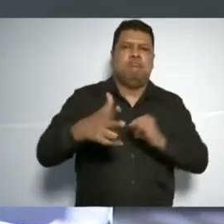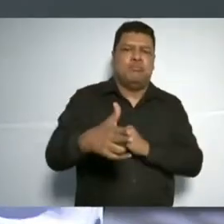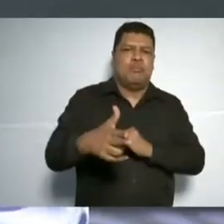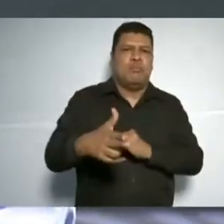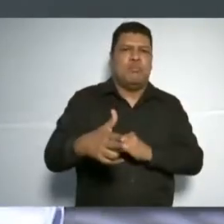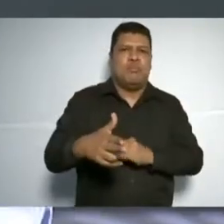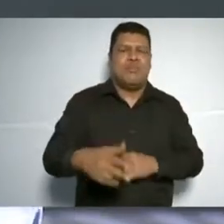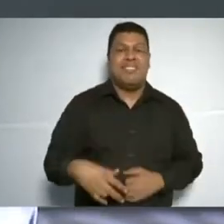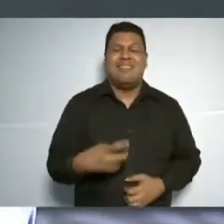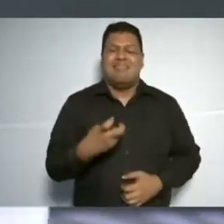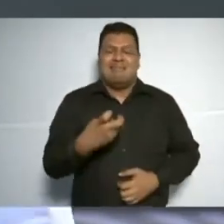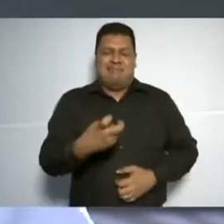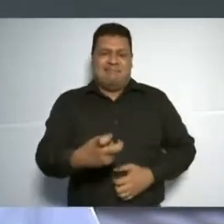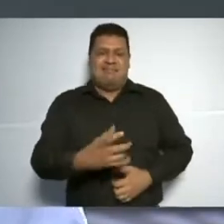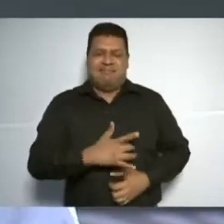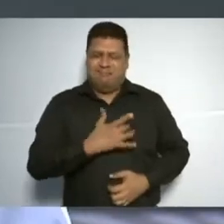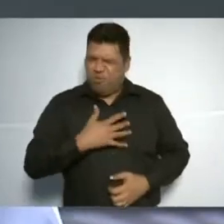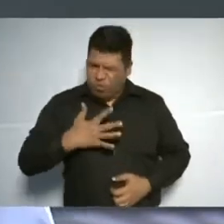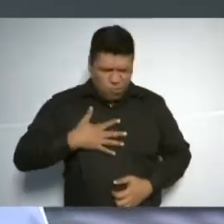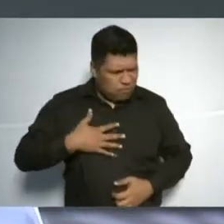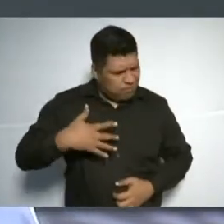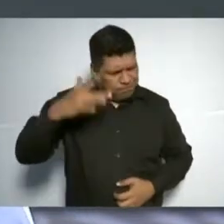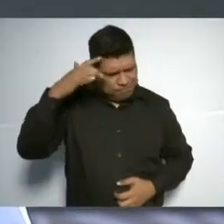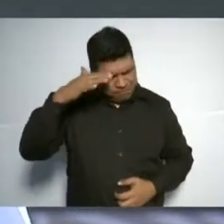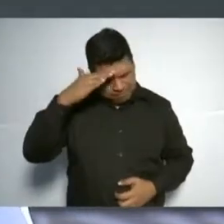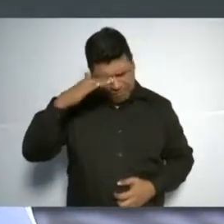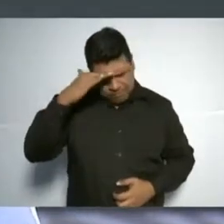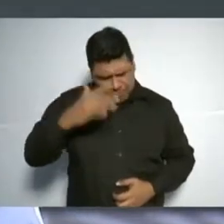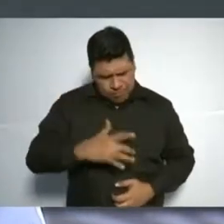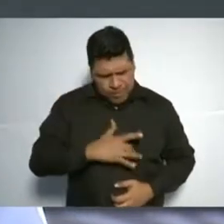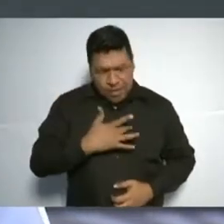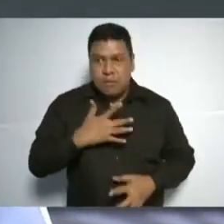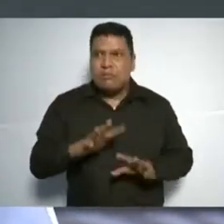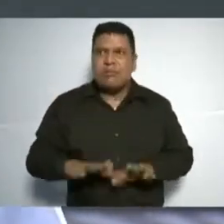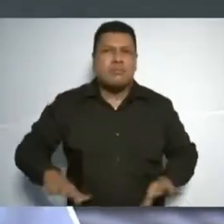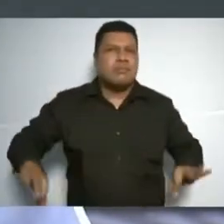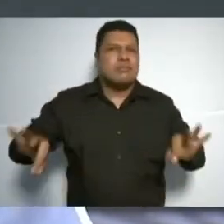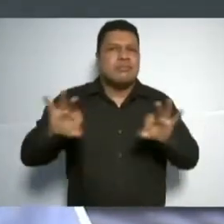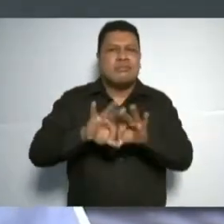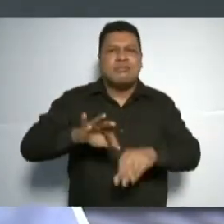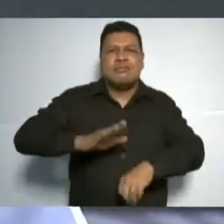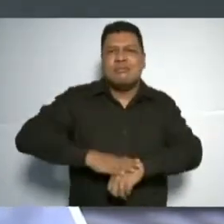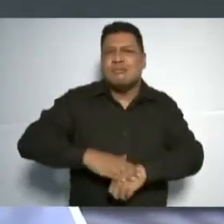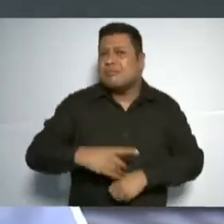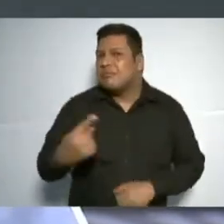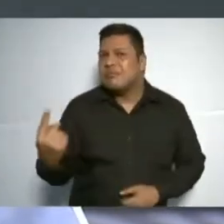Por eso, insisto, es muy importante